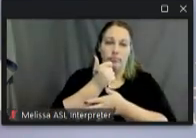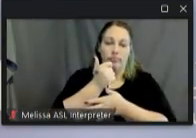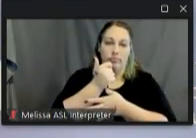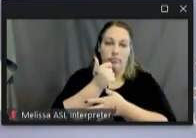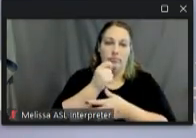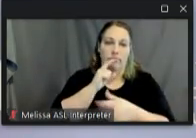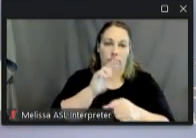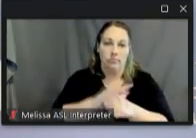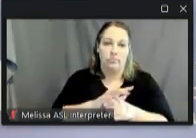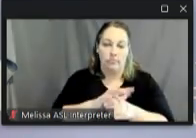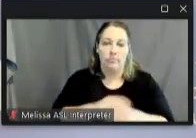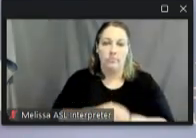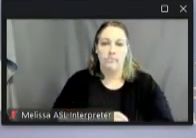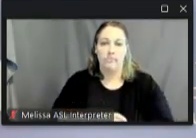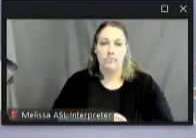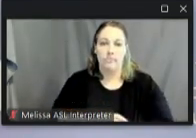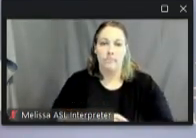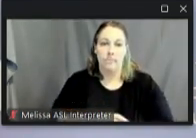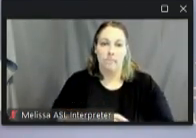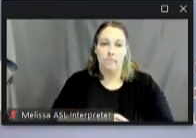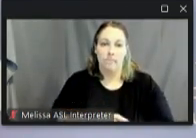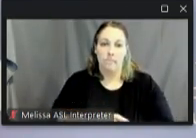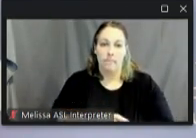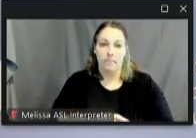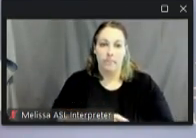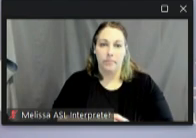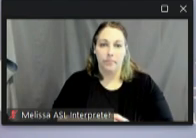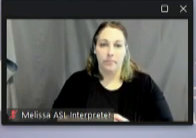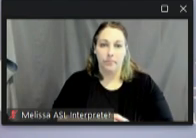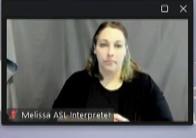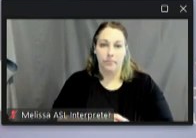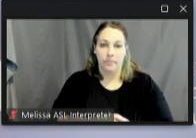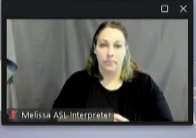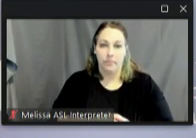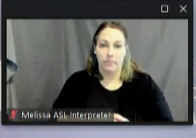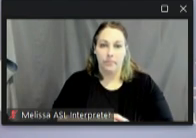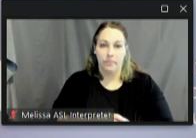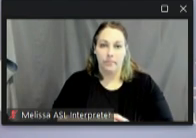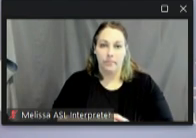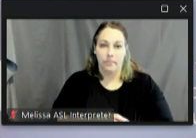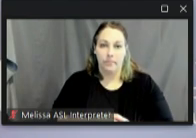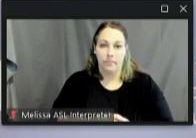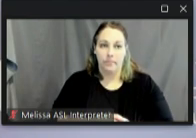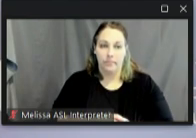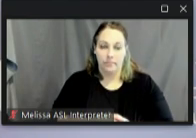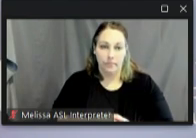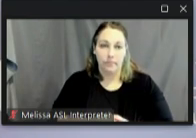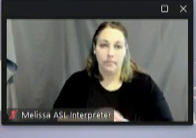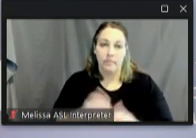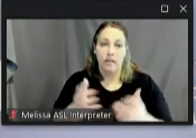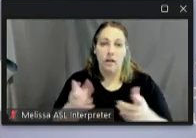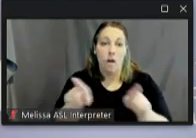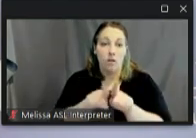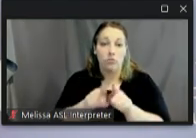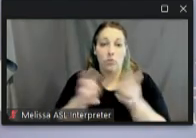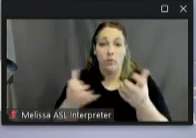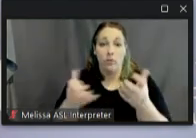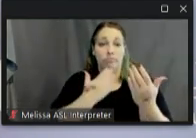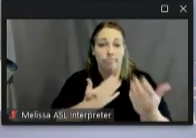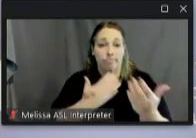intervenimos en ella. Muchísimas gracias también al Estado por su participación.